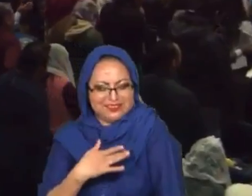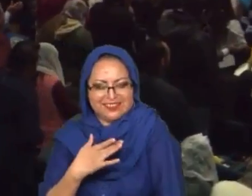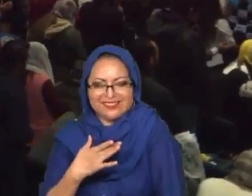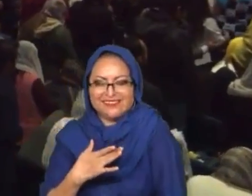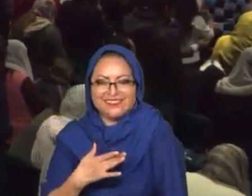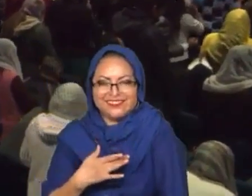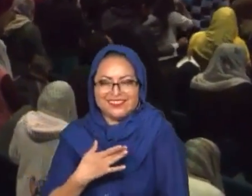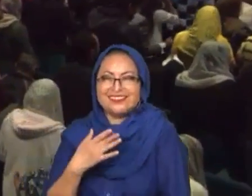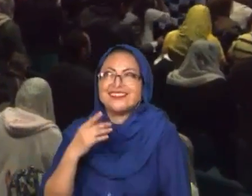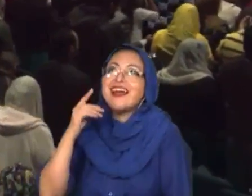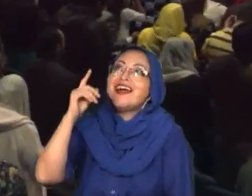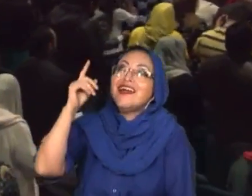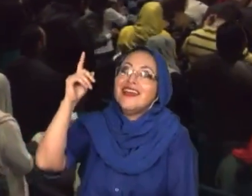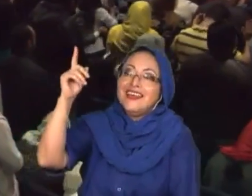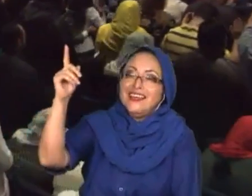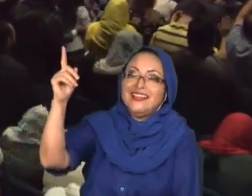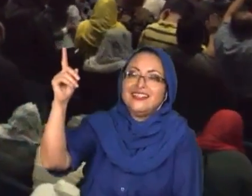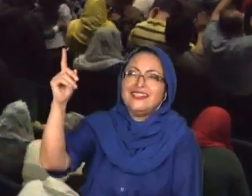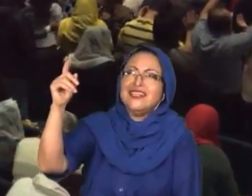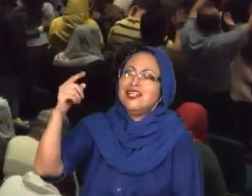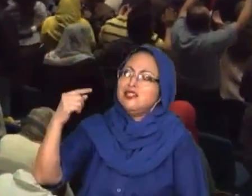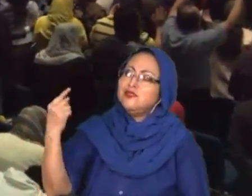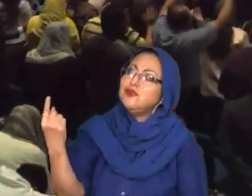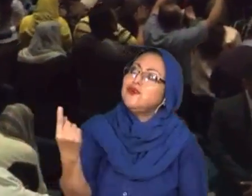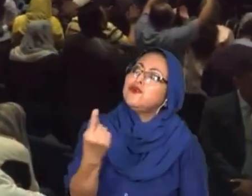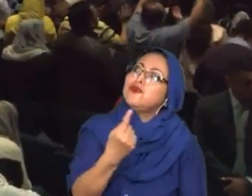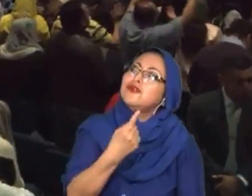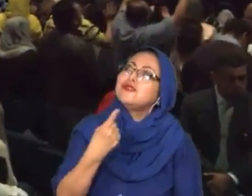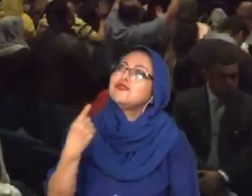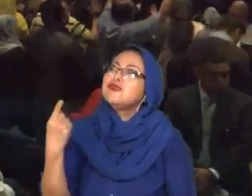Solo tú eres digno, Señor.